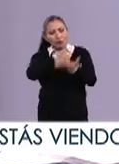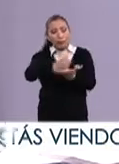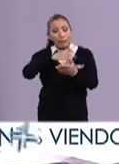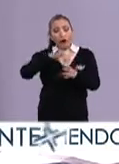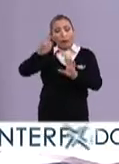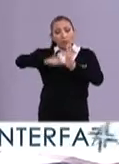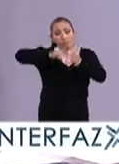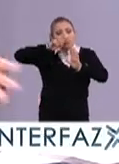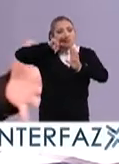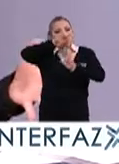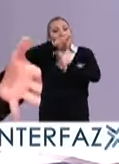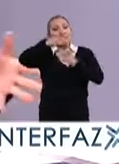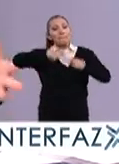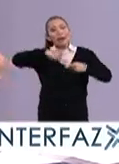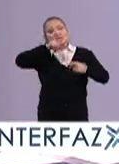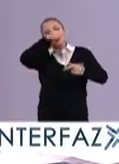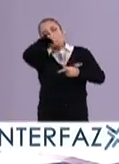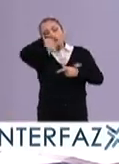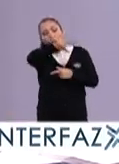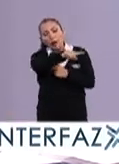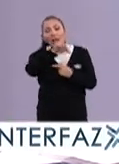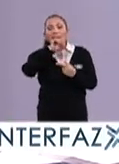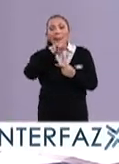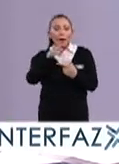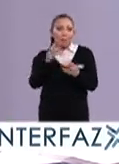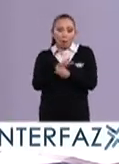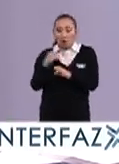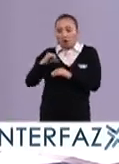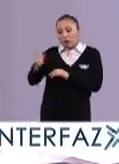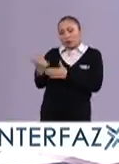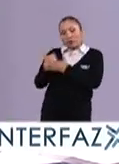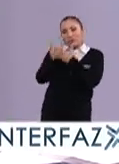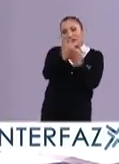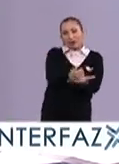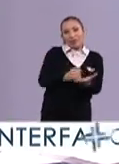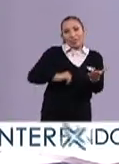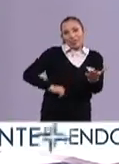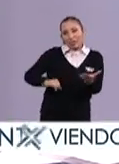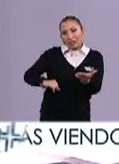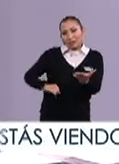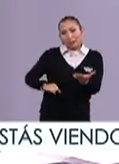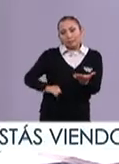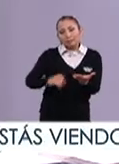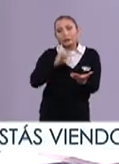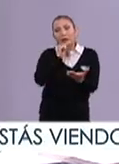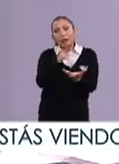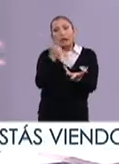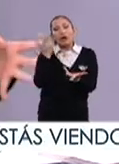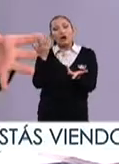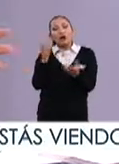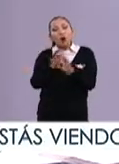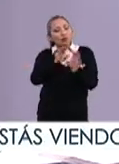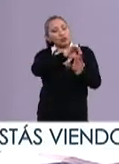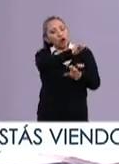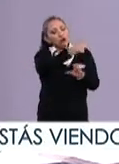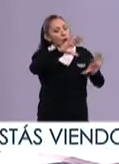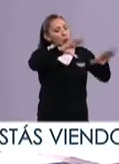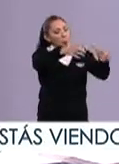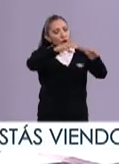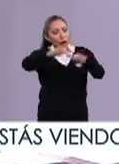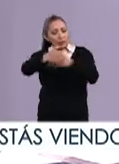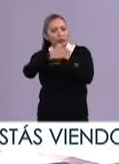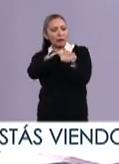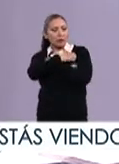el documental se trata sobre las personas y está hecho, me imagino, por personas interesantes y además supongo están también involucrando a la